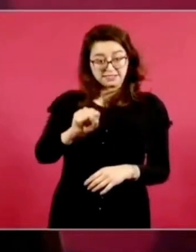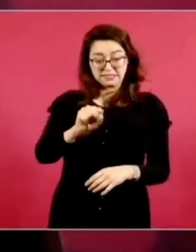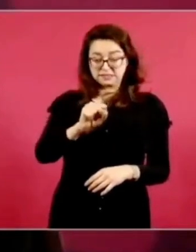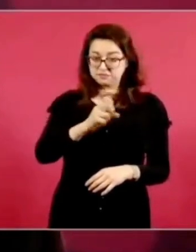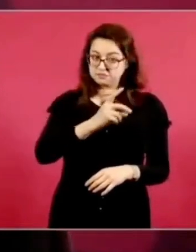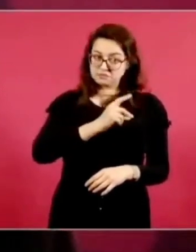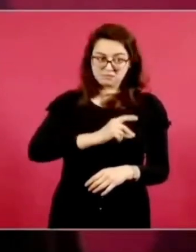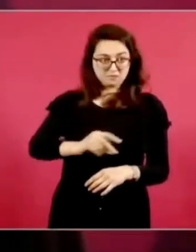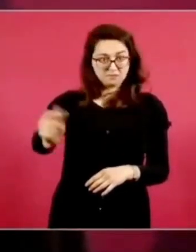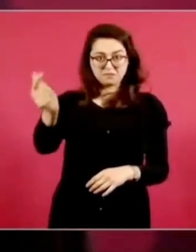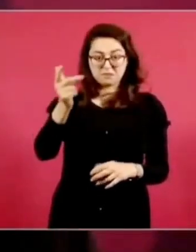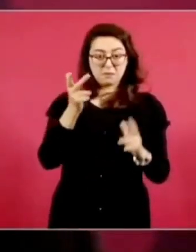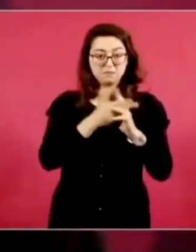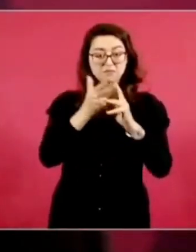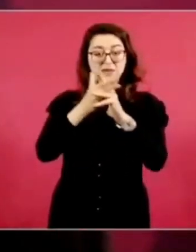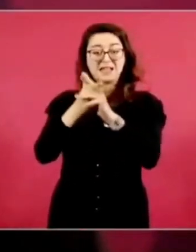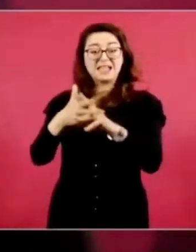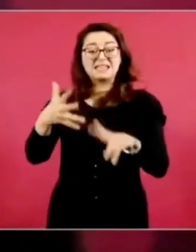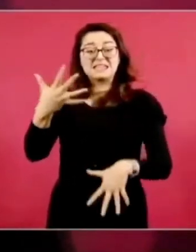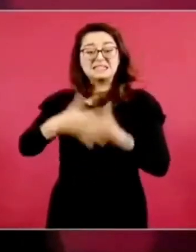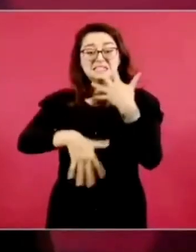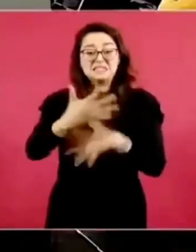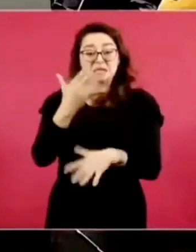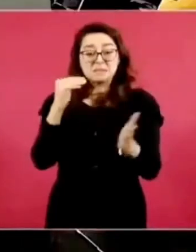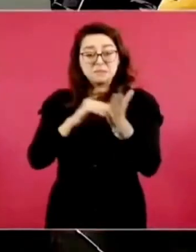Porque asesinan a 15,000 yaquis,